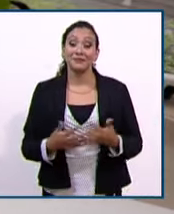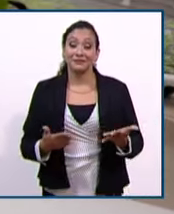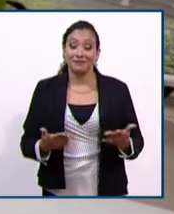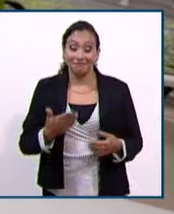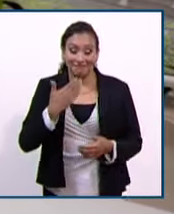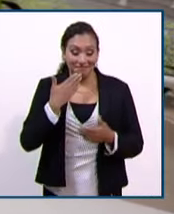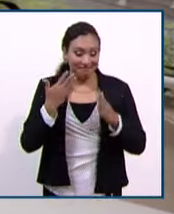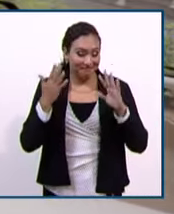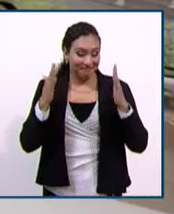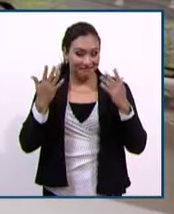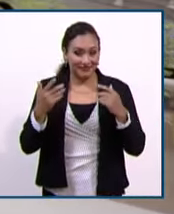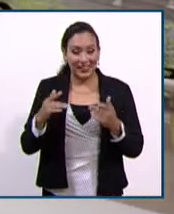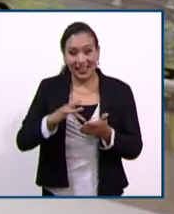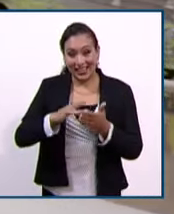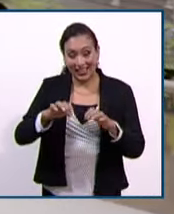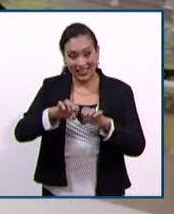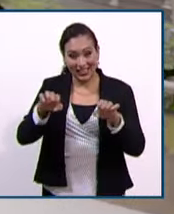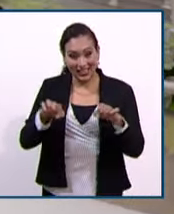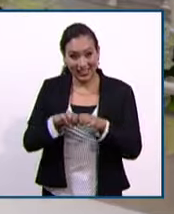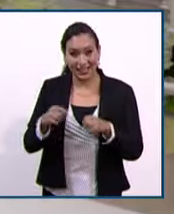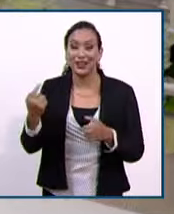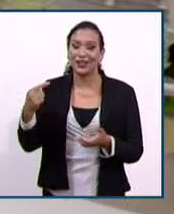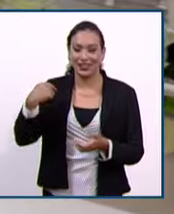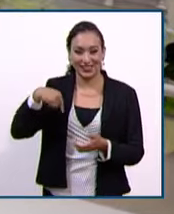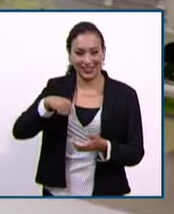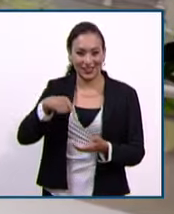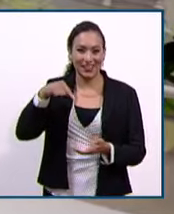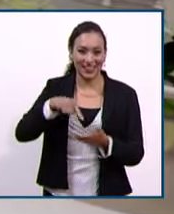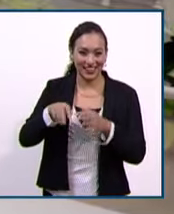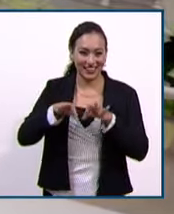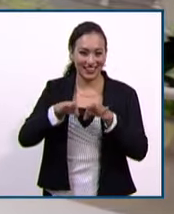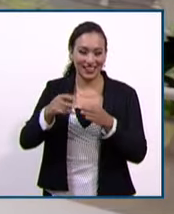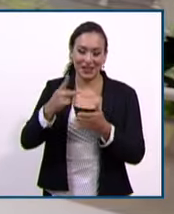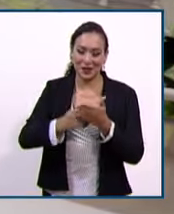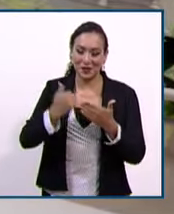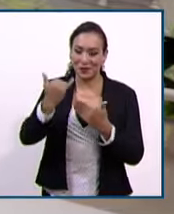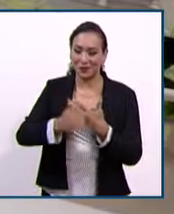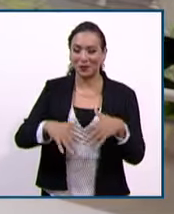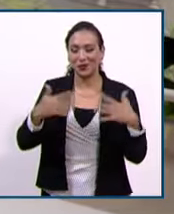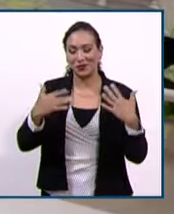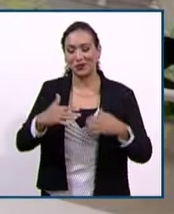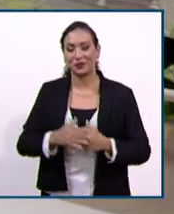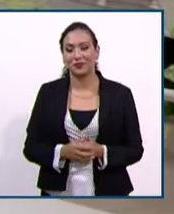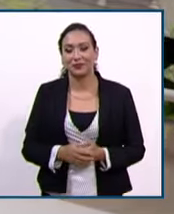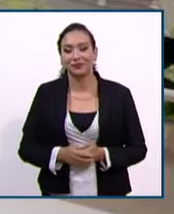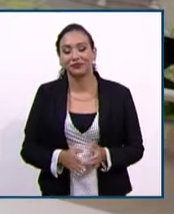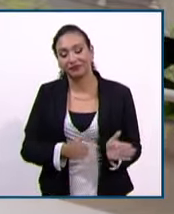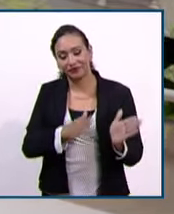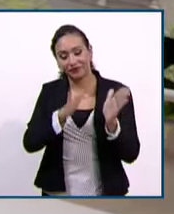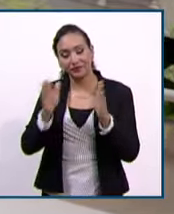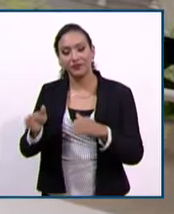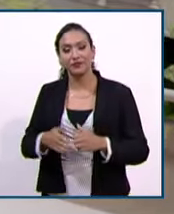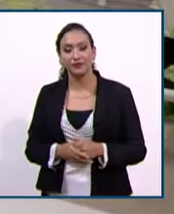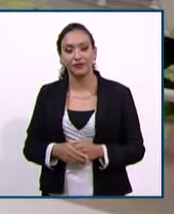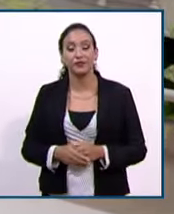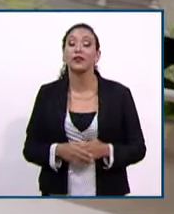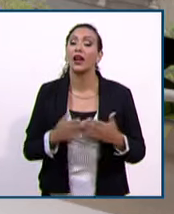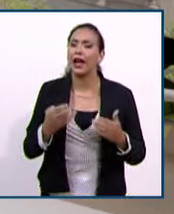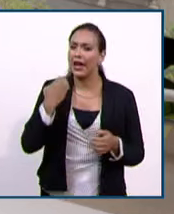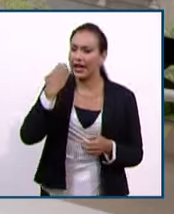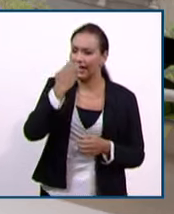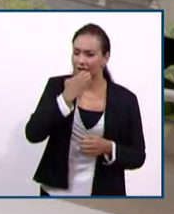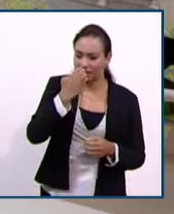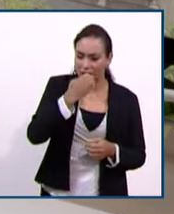Enhorabuena a todos los que formamos parte de este gran proyecto. Y en más temas, la razón de ser de las escuelas e institutos de